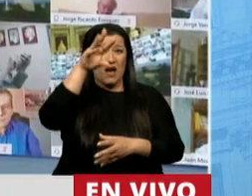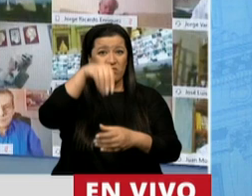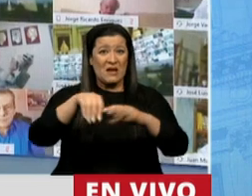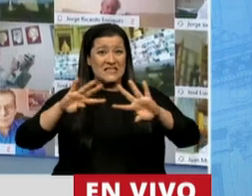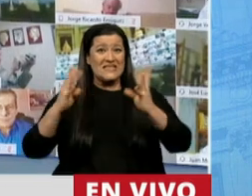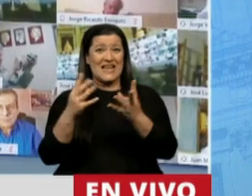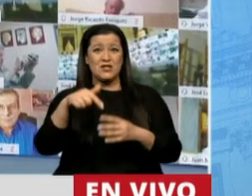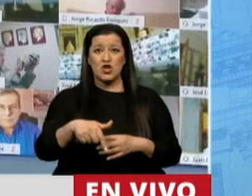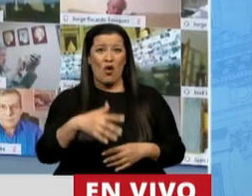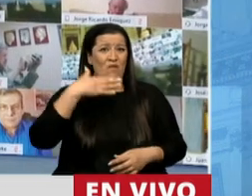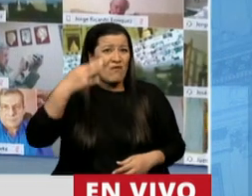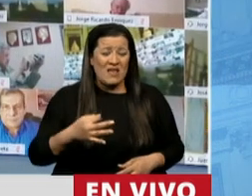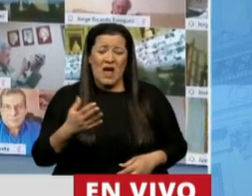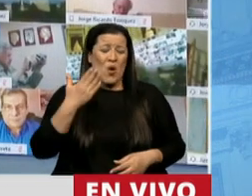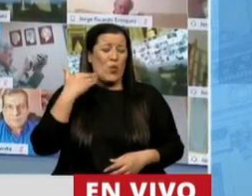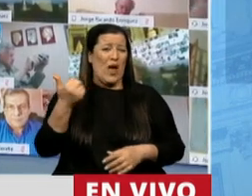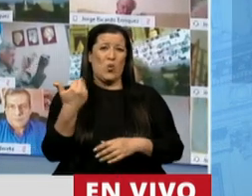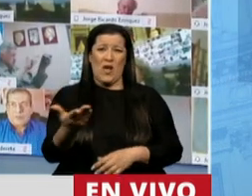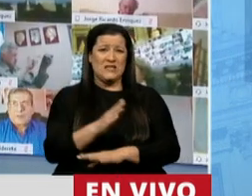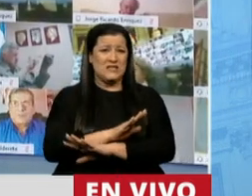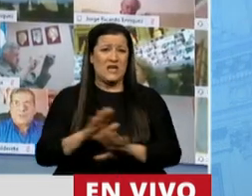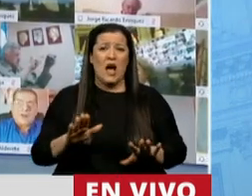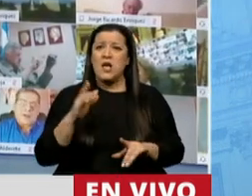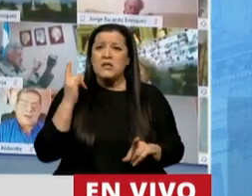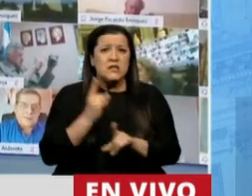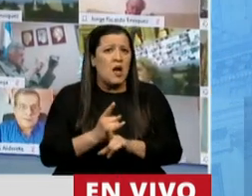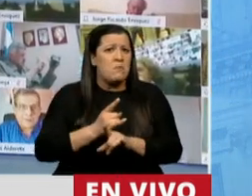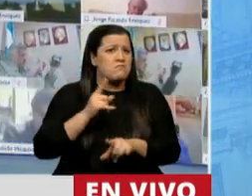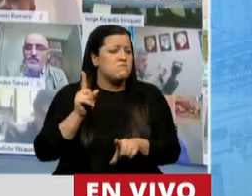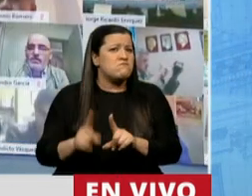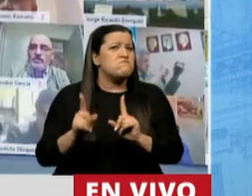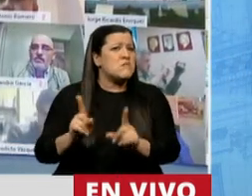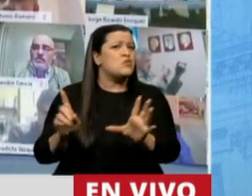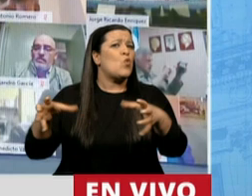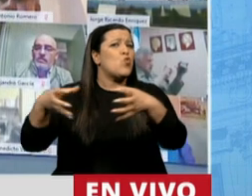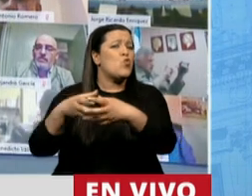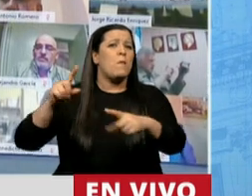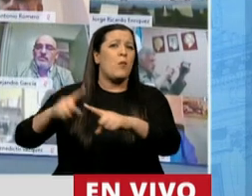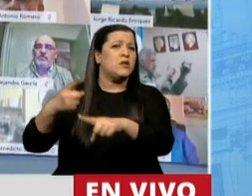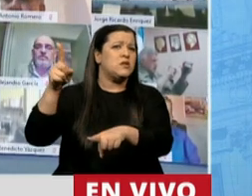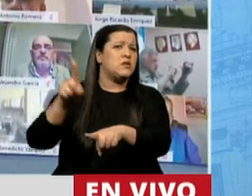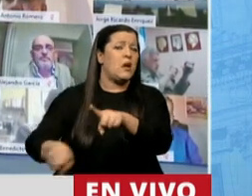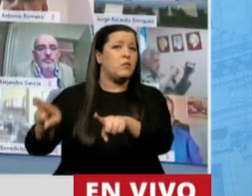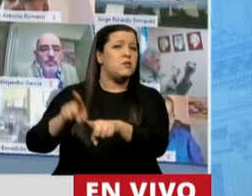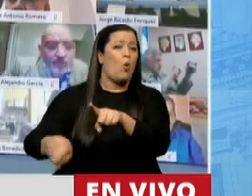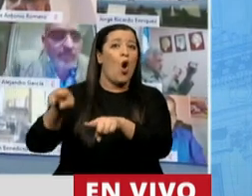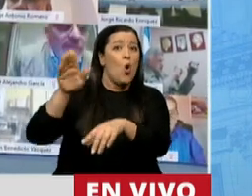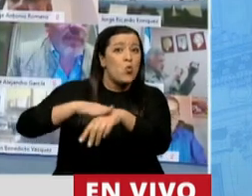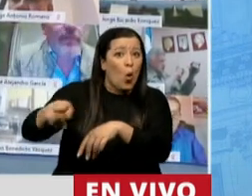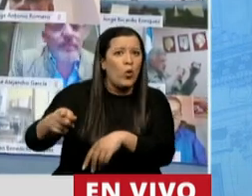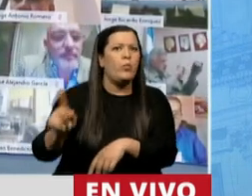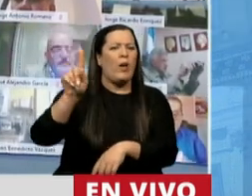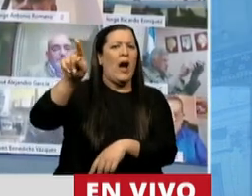en esta sesión y siempre por cosas que vienen del mismo sector político y que nos manchan a